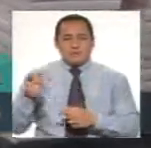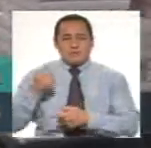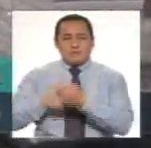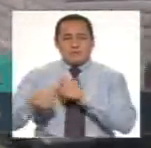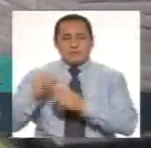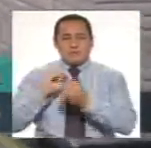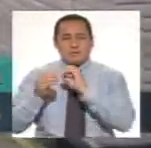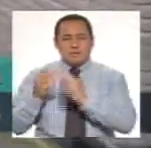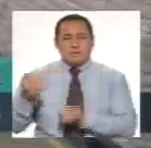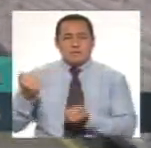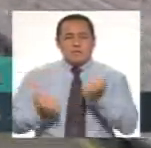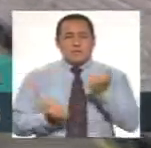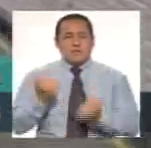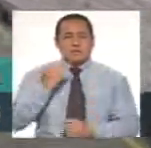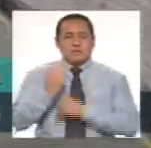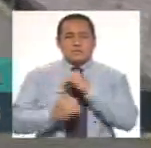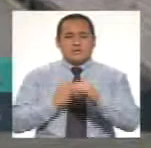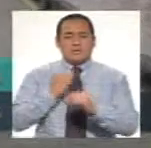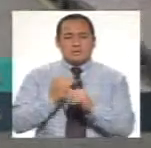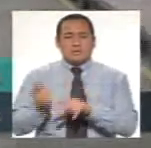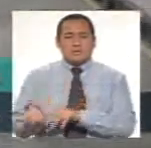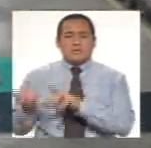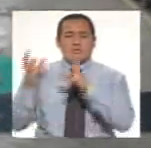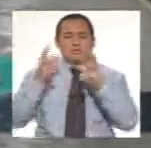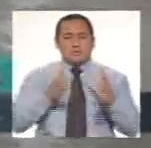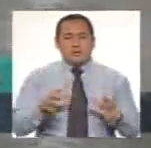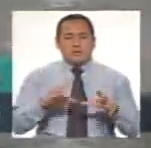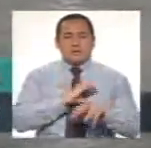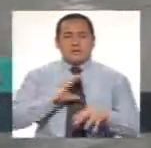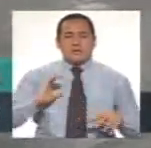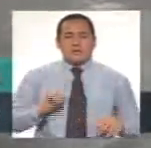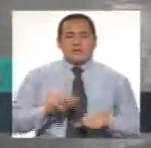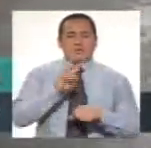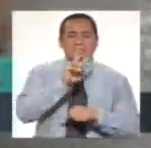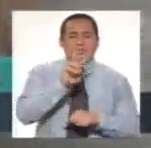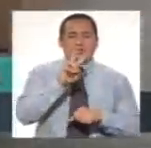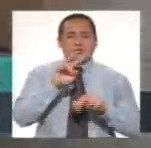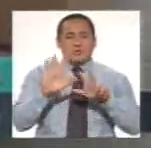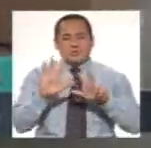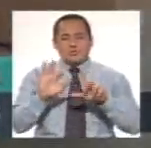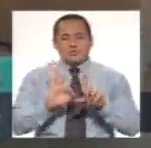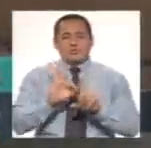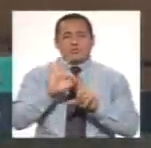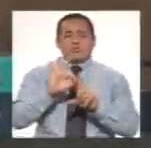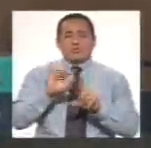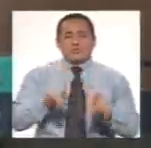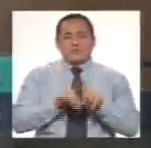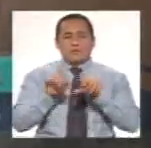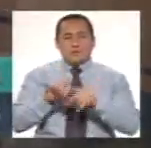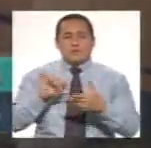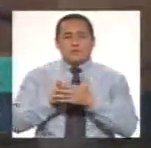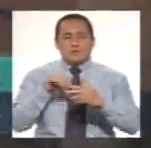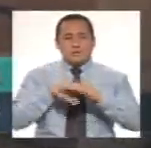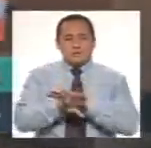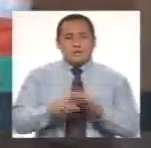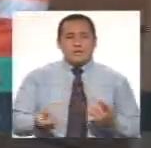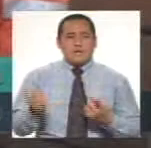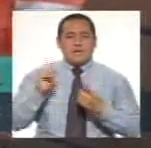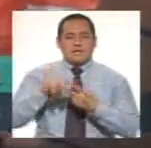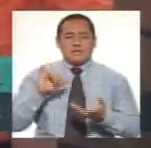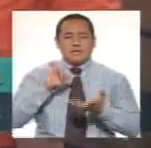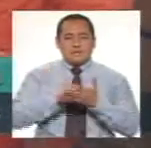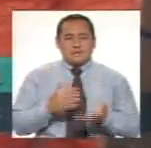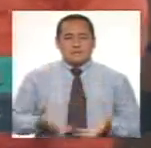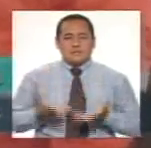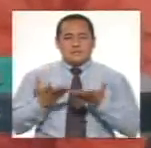en el tema del transporte internacional, cuando llegan acá al almacén, que se mantienen entre 2 a 8 grados, y es la temperatura en la cual se almacenan y hasta que se